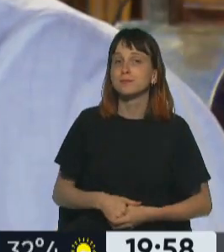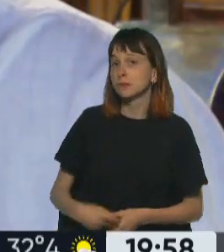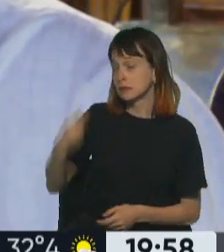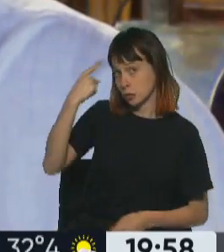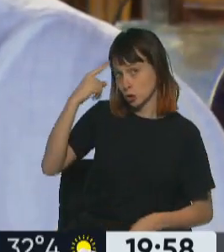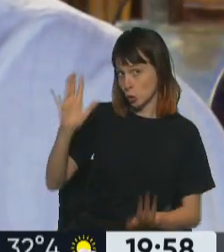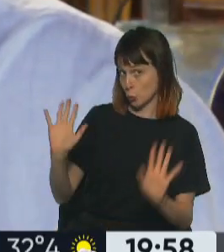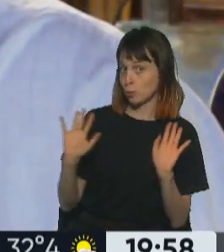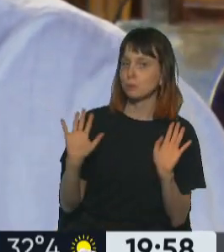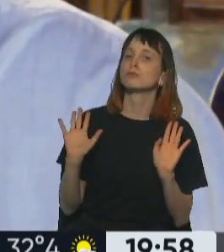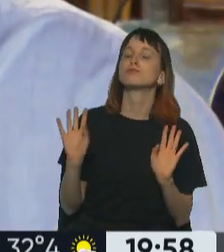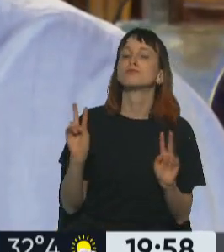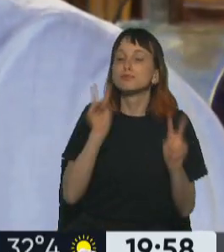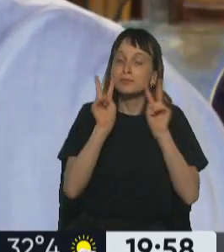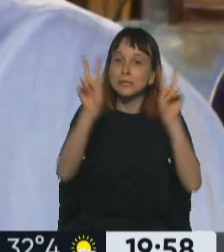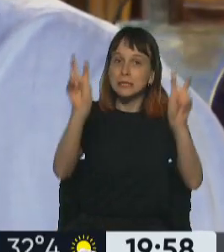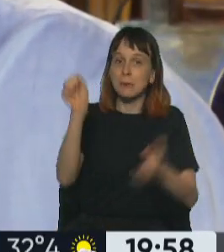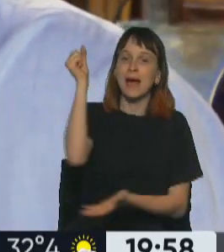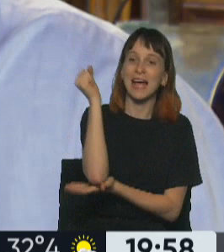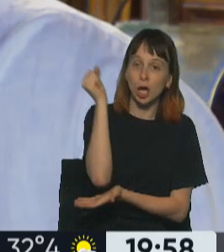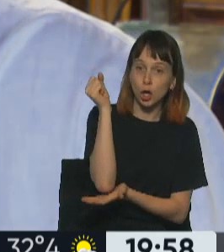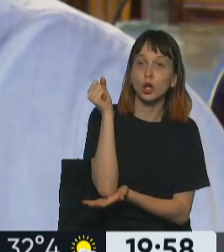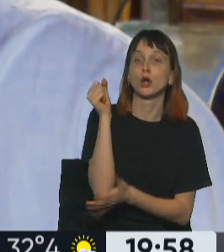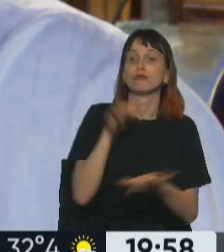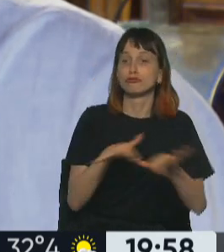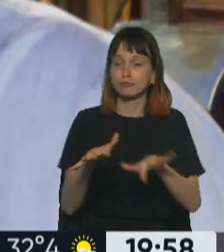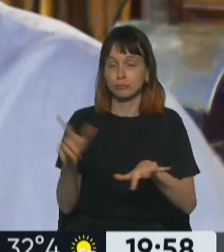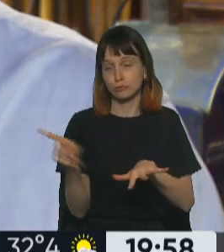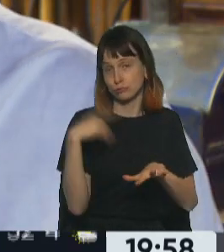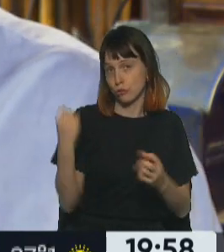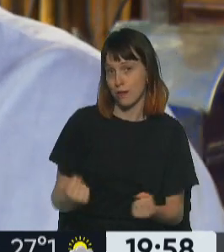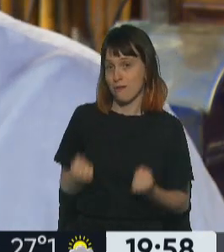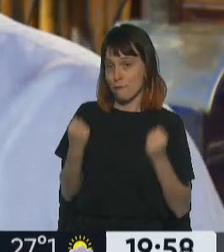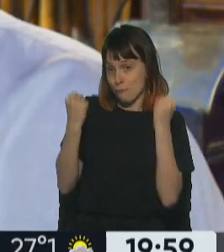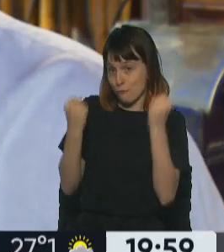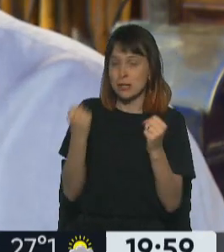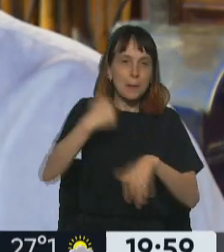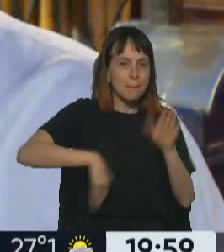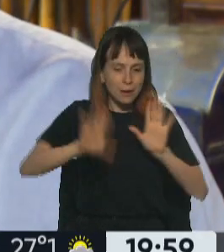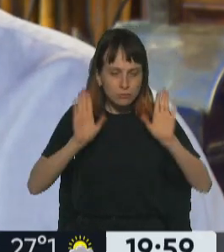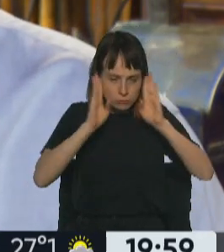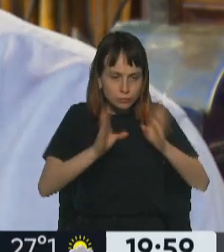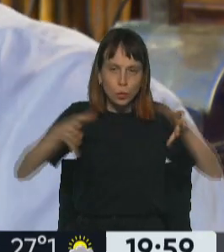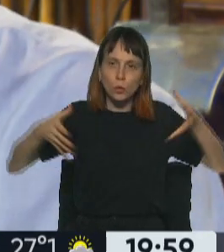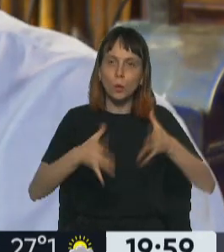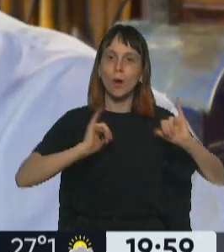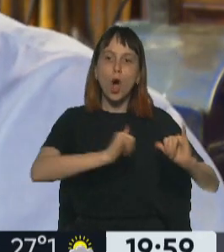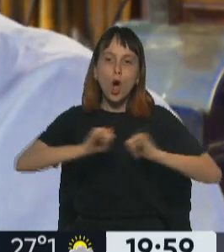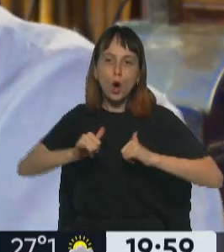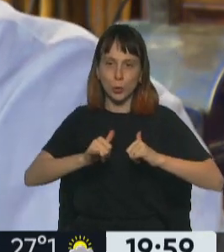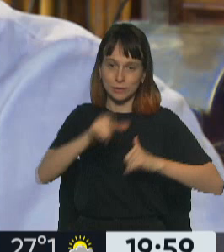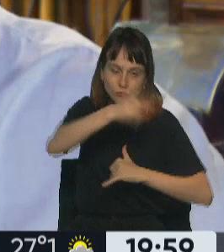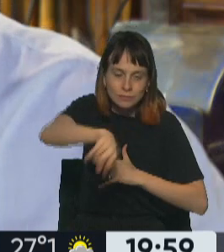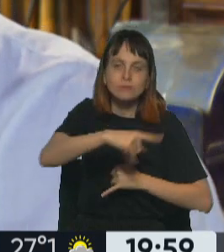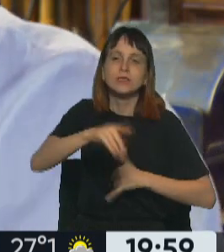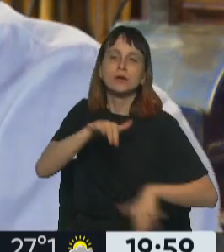vamos a acertar con la economía y con todo, y con el esfuerzo que vamos a hacer, sobre todo los chicos jóvenes, que son los que de alguna